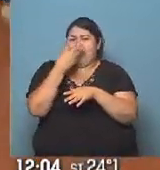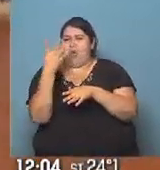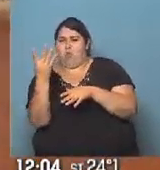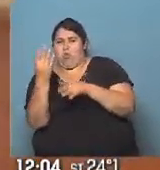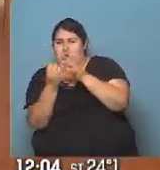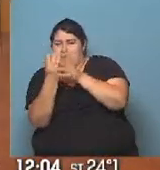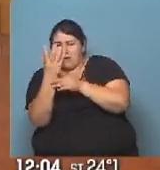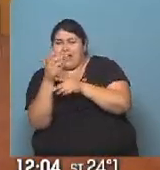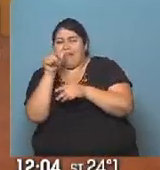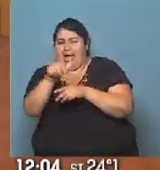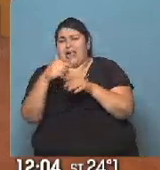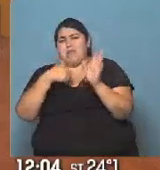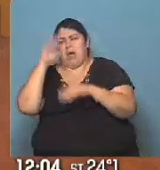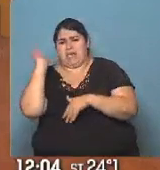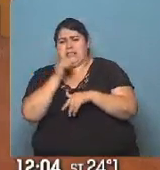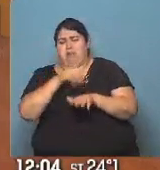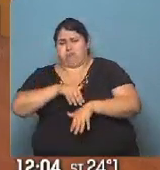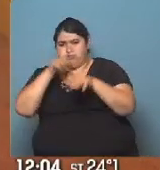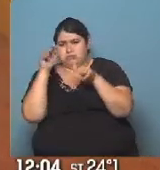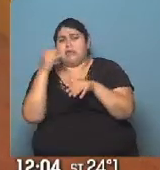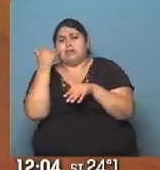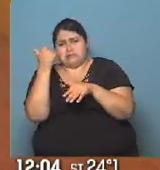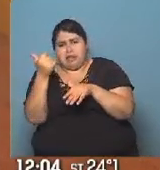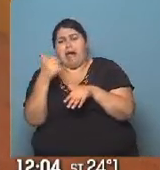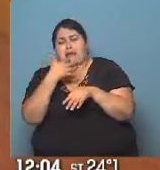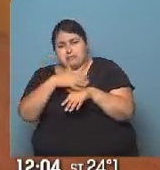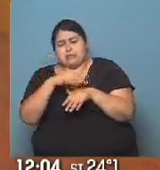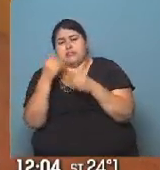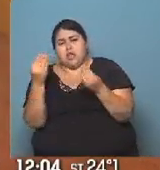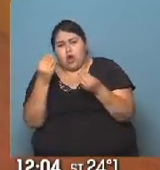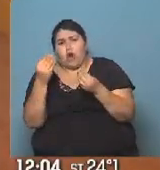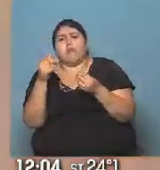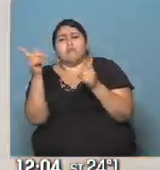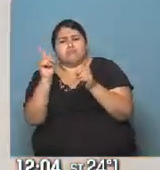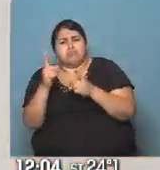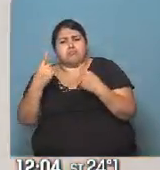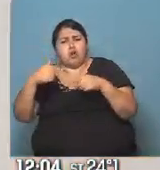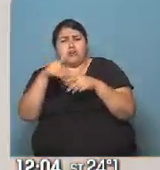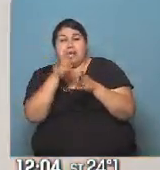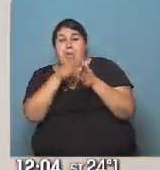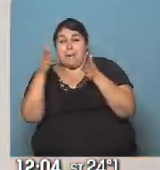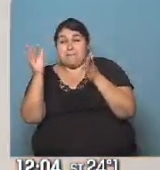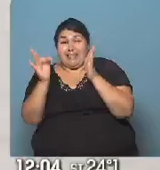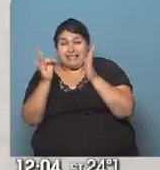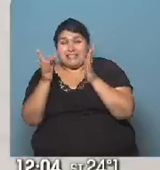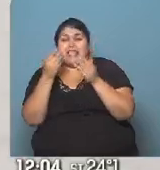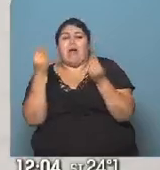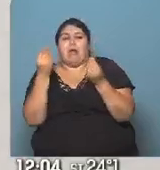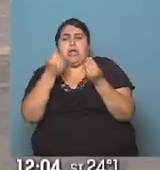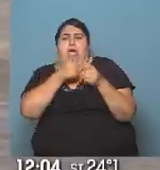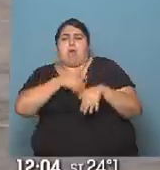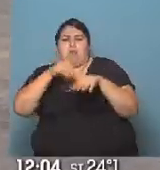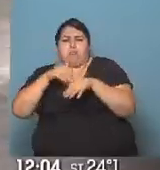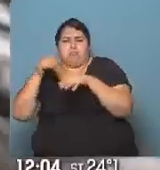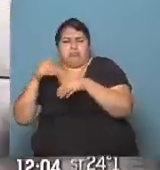una hora se acumularon 30 milímetros. Y ya hemos superado el promedio de precipitaciones para el mes de diciembre, que es de 118 milímetros. Entre las